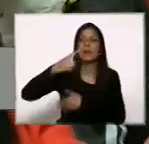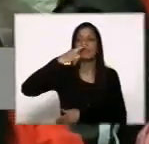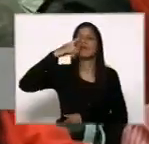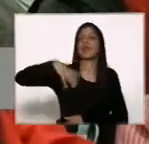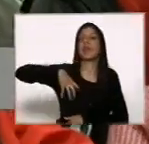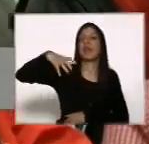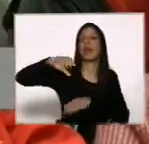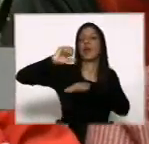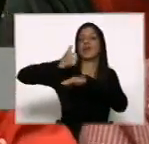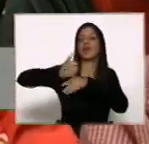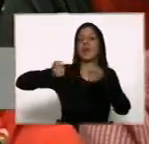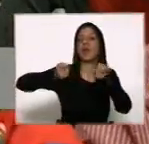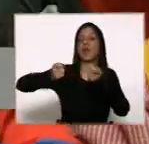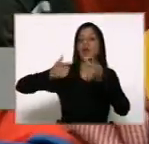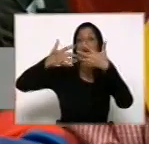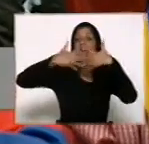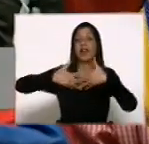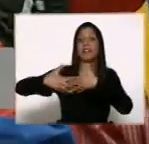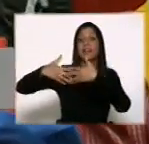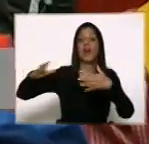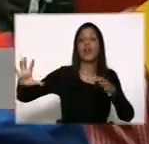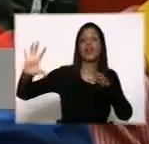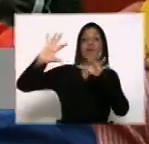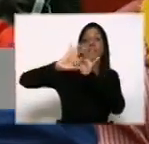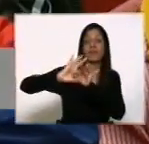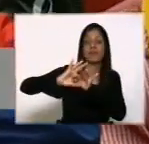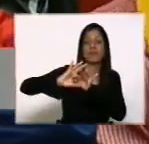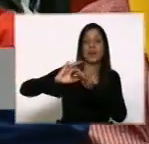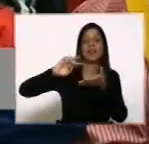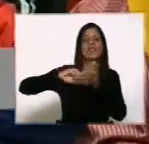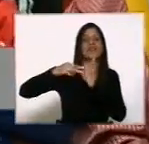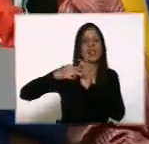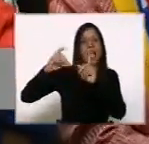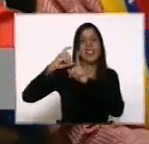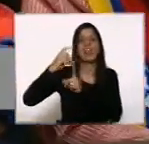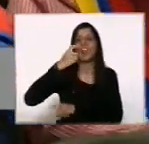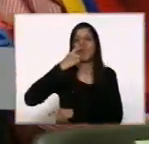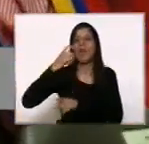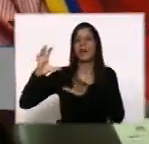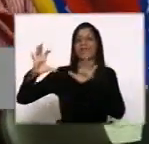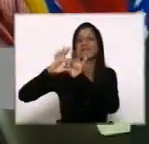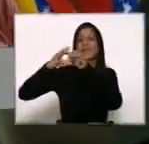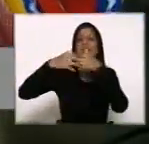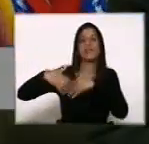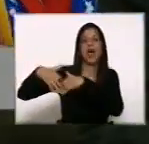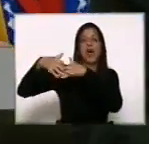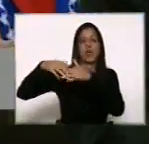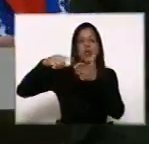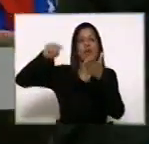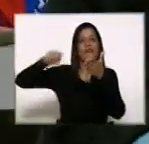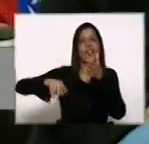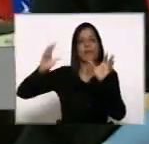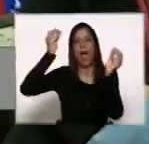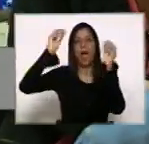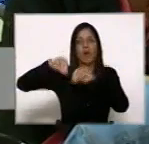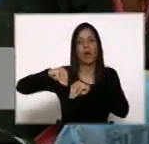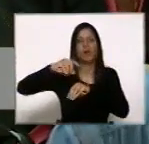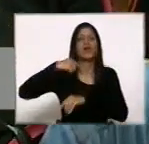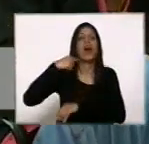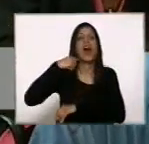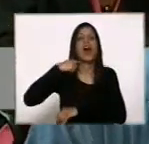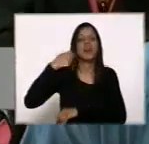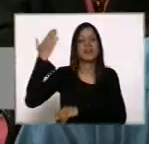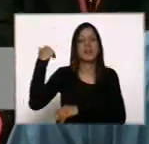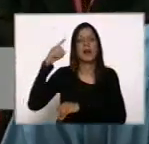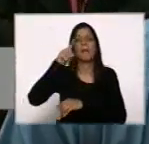tutelado y al servicio de los intereses de los Estados Unidos. Eso es el pacto de punto fijo. Y fíjense lo que sigue diciendo aquí Juan Carlos Rey,